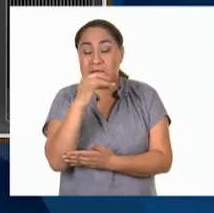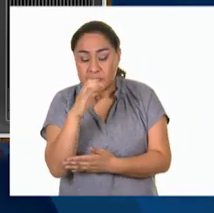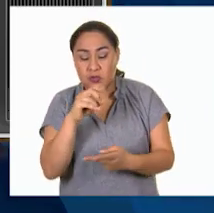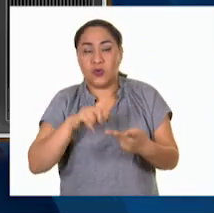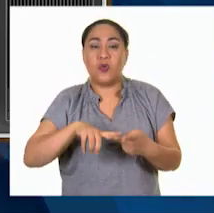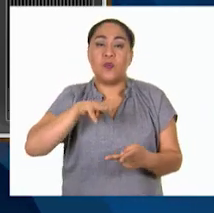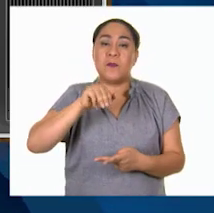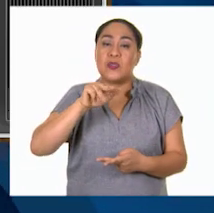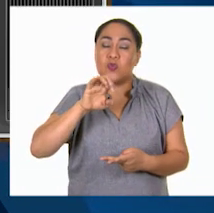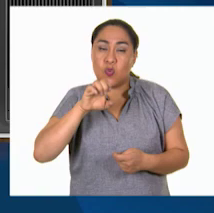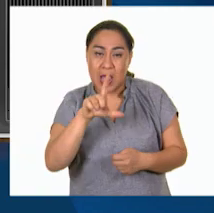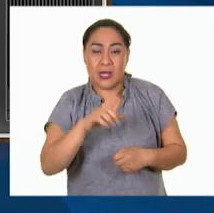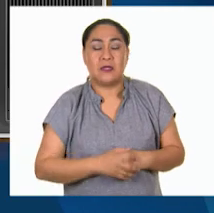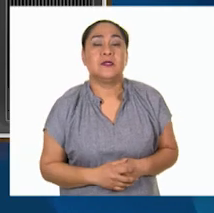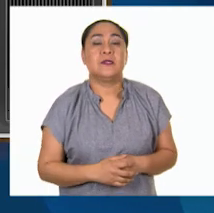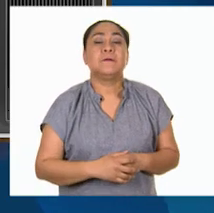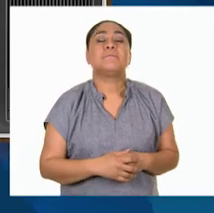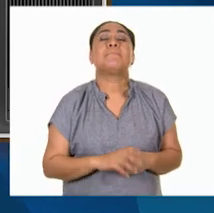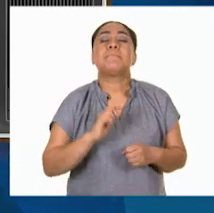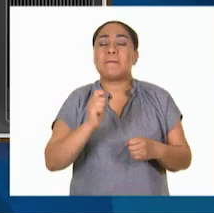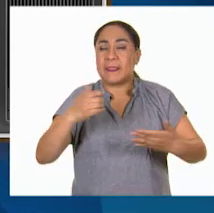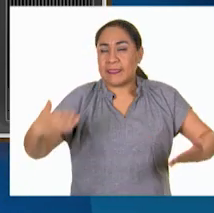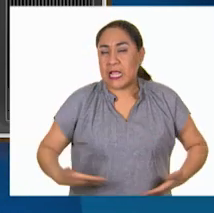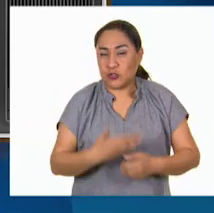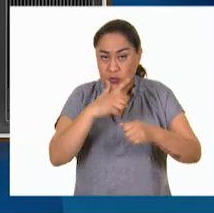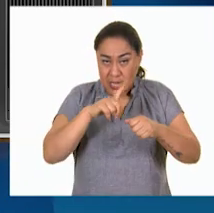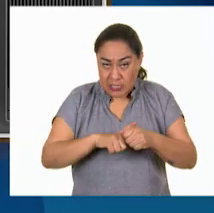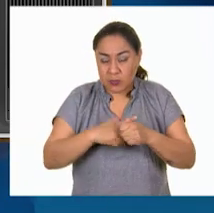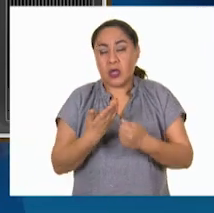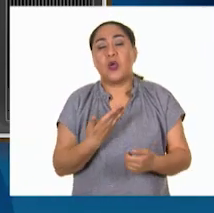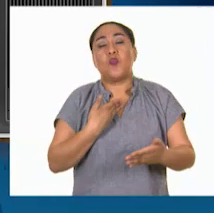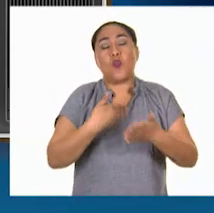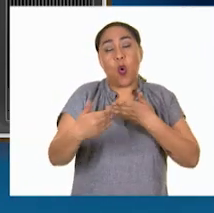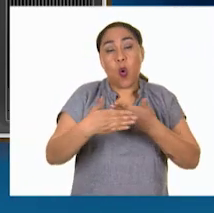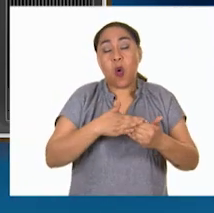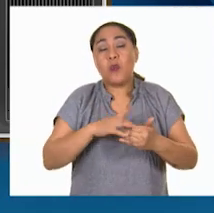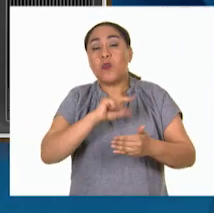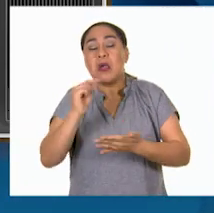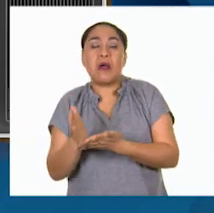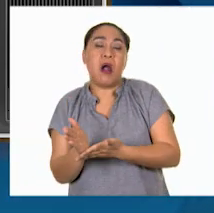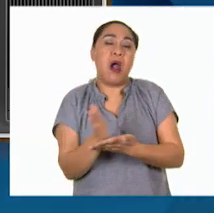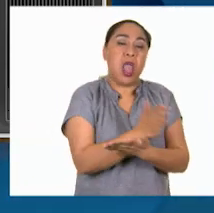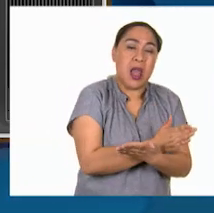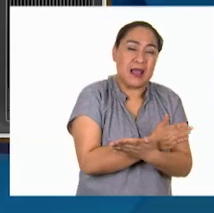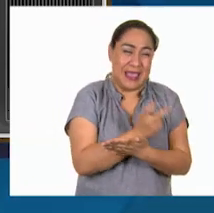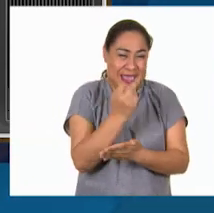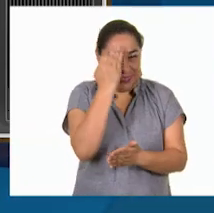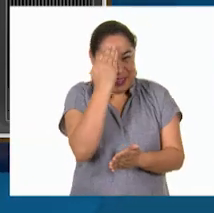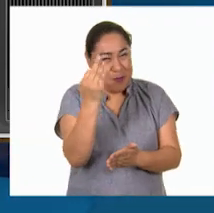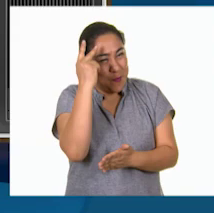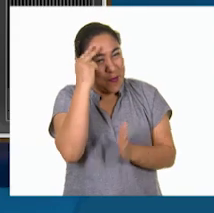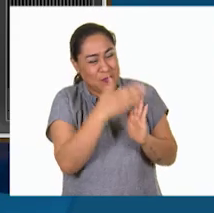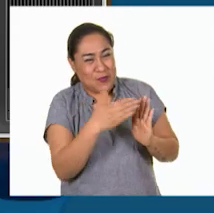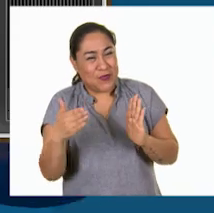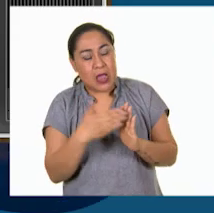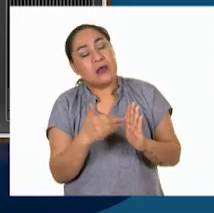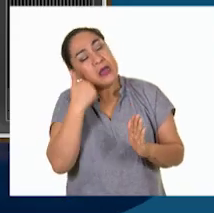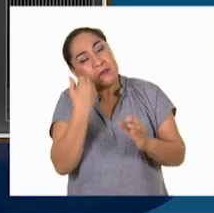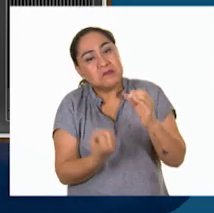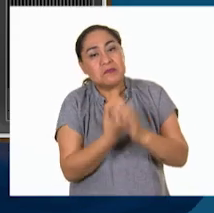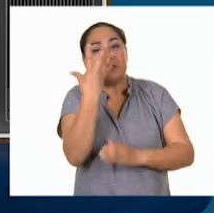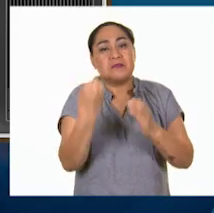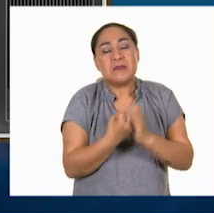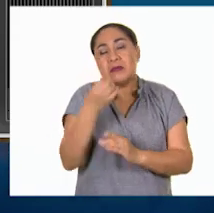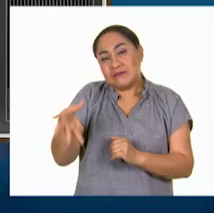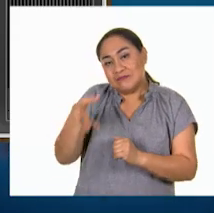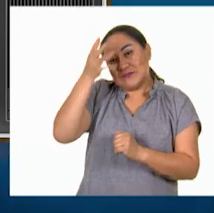Paino. El nacionalismo y el modernismo fueron abandonados durante el Porfiriato para dar paso a la influencia